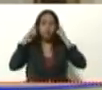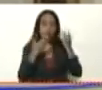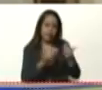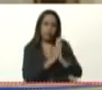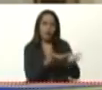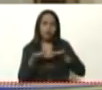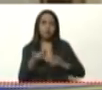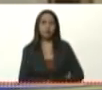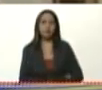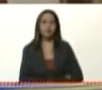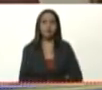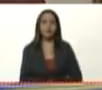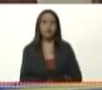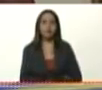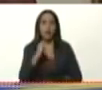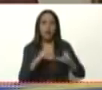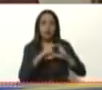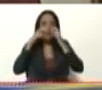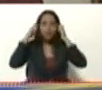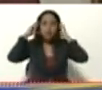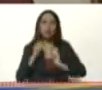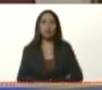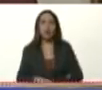En el capítulo